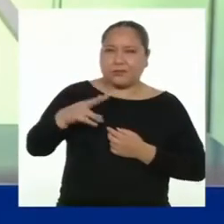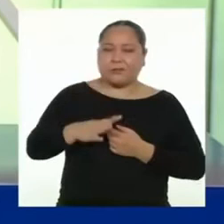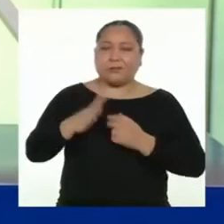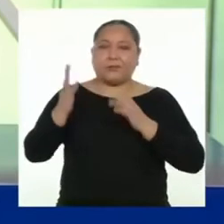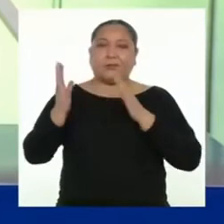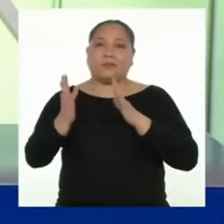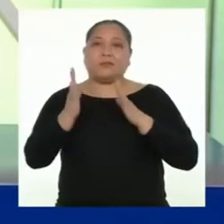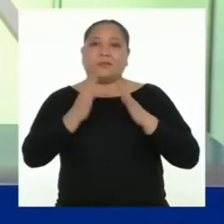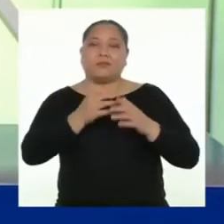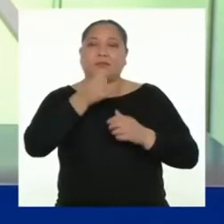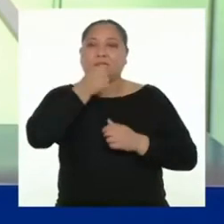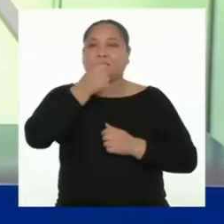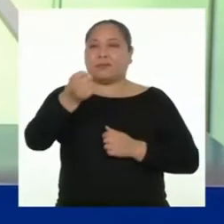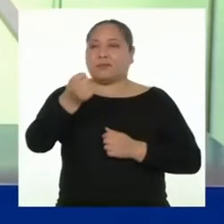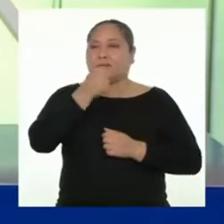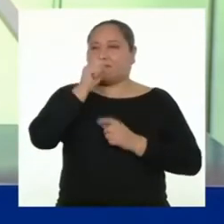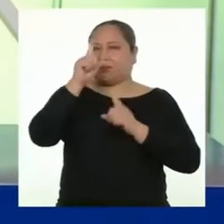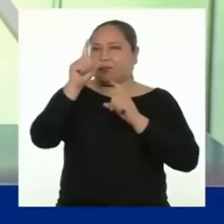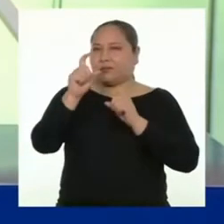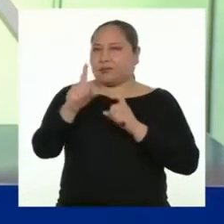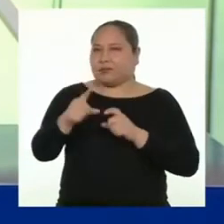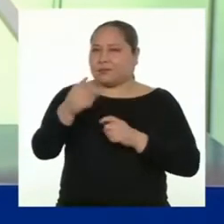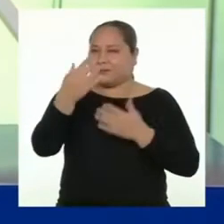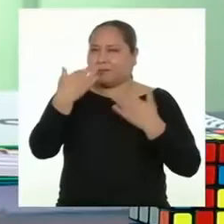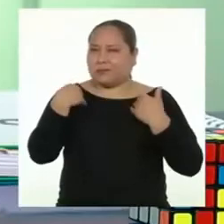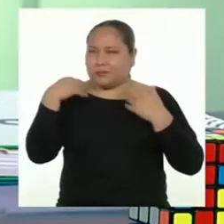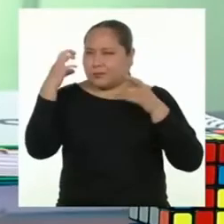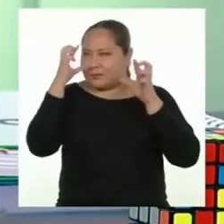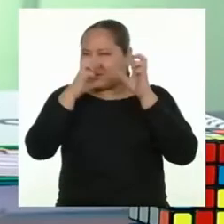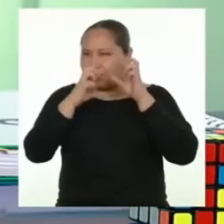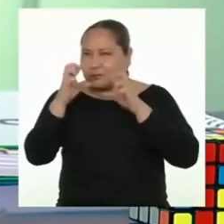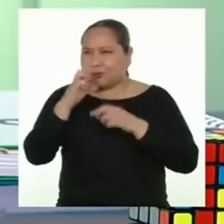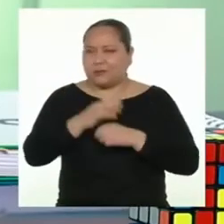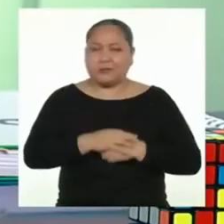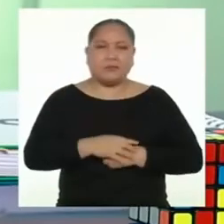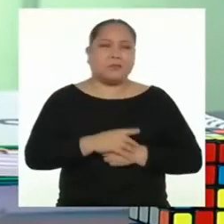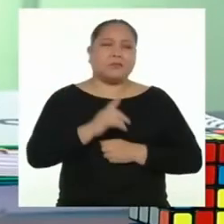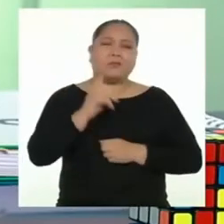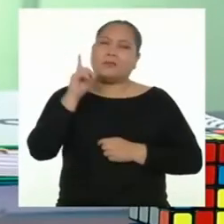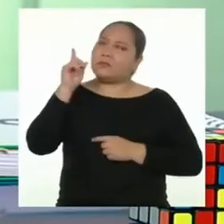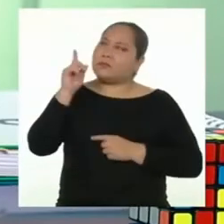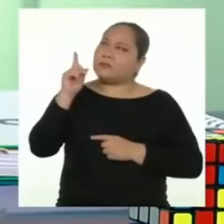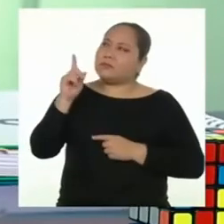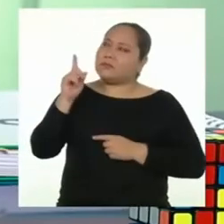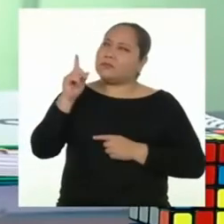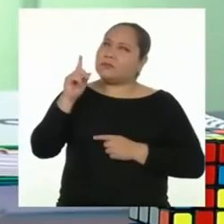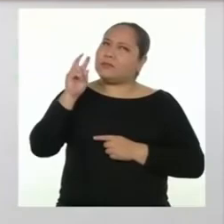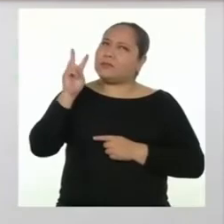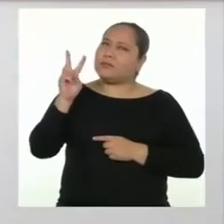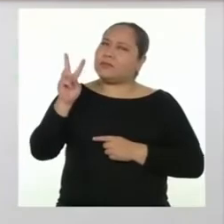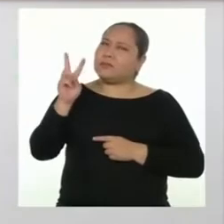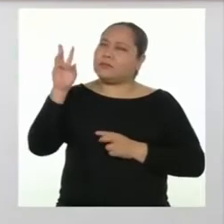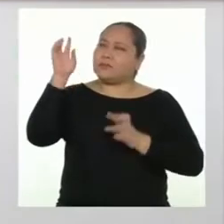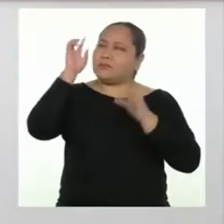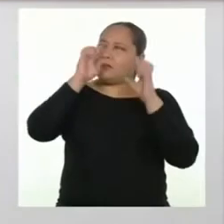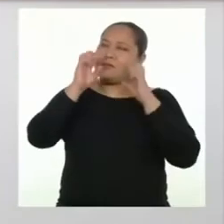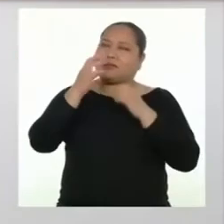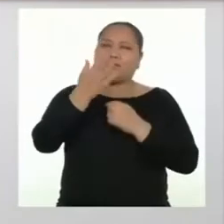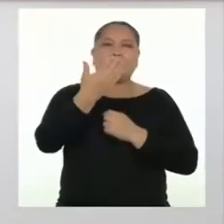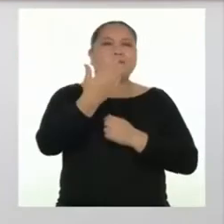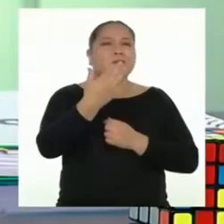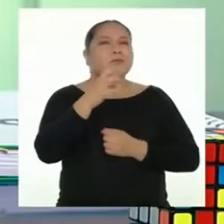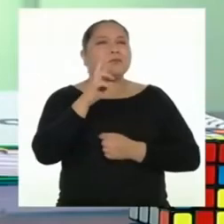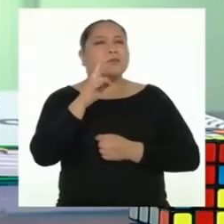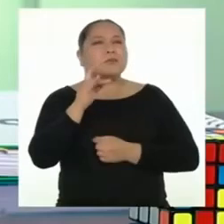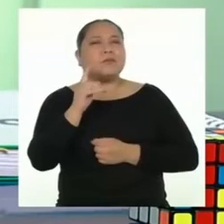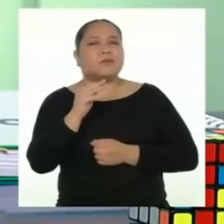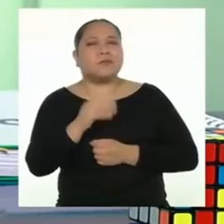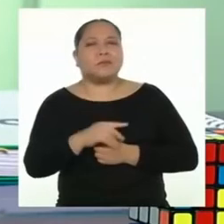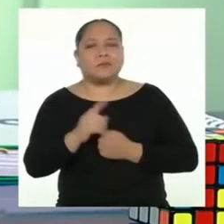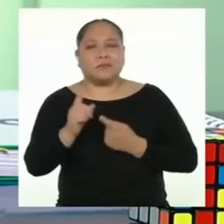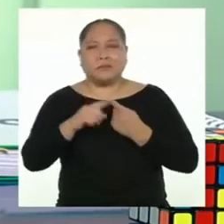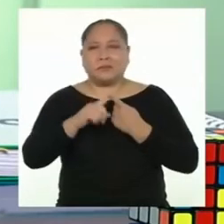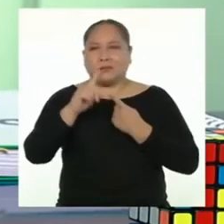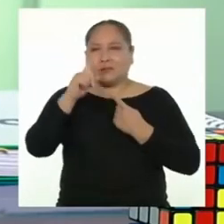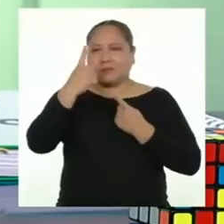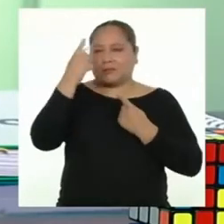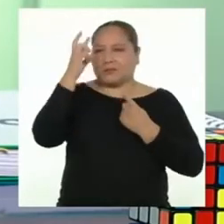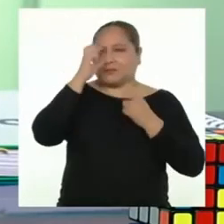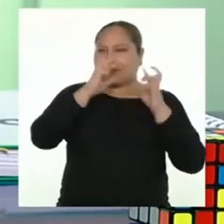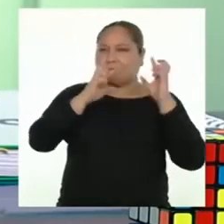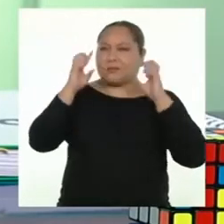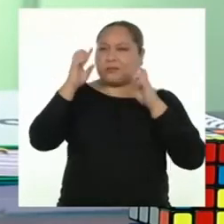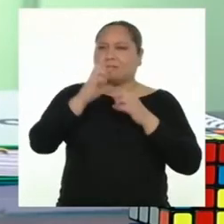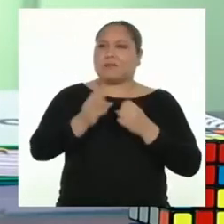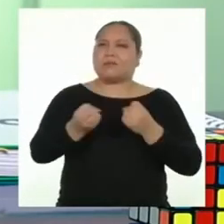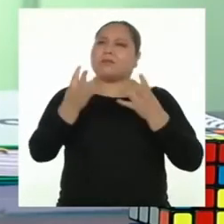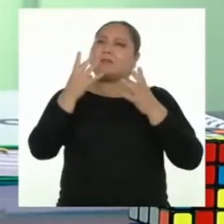para organizar una entrevista. ¿Les quedó alguna duda? No solo una, sino dos. Cuéntanos, Rebot. La primera